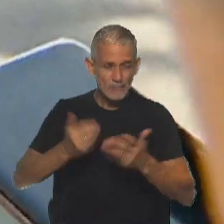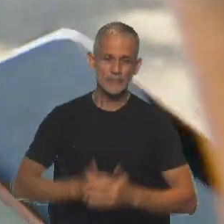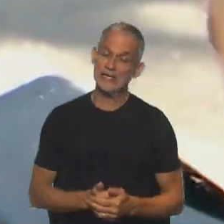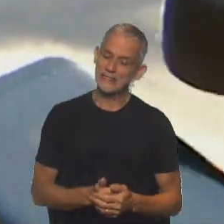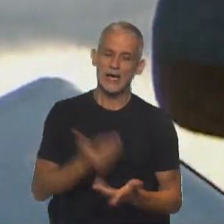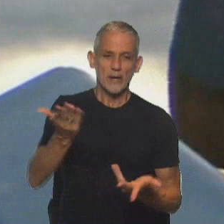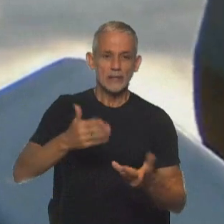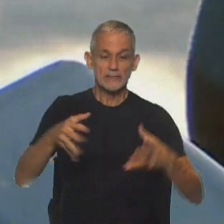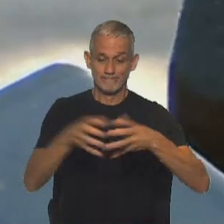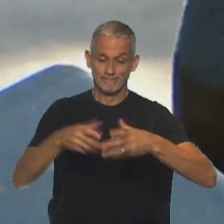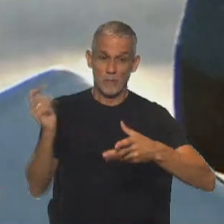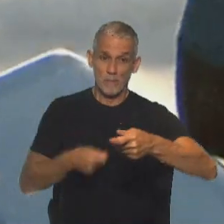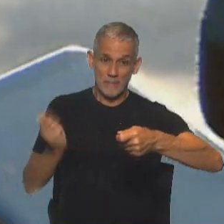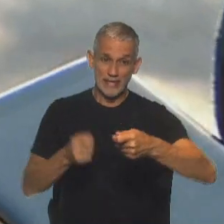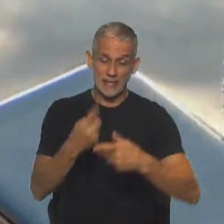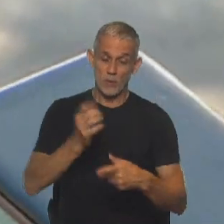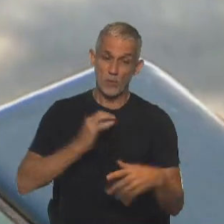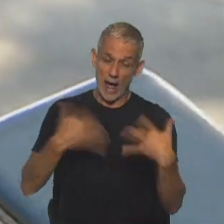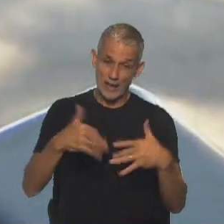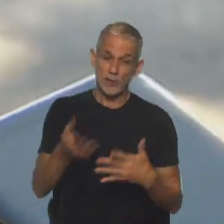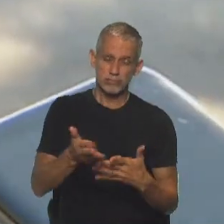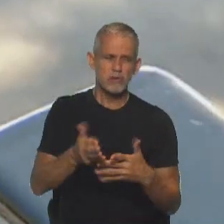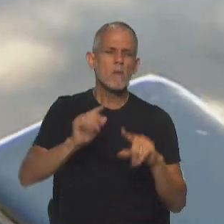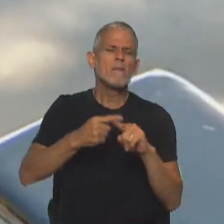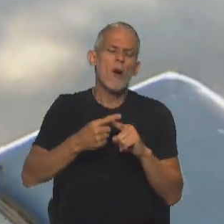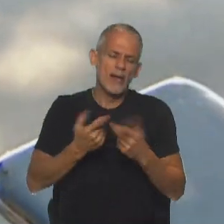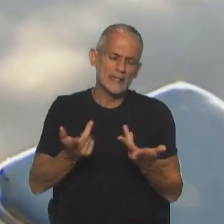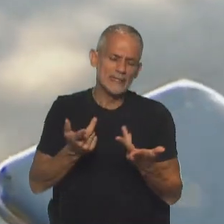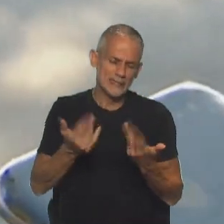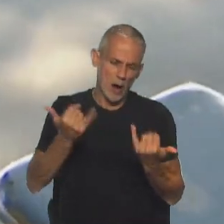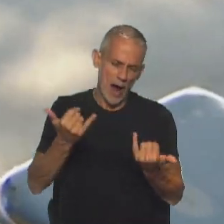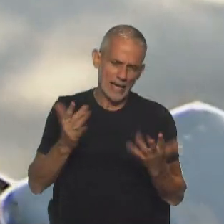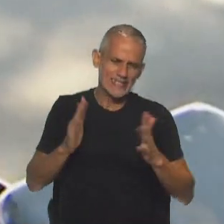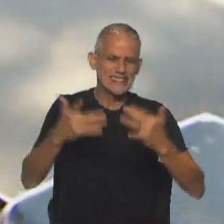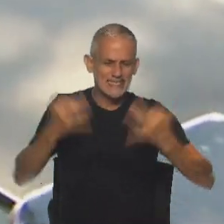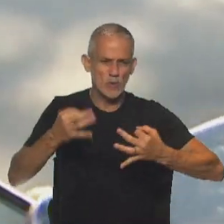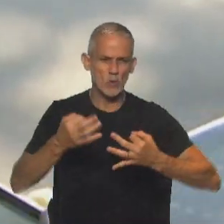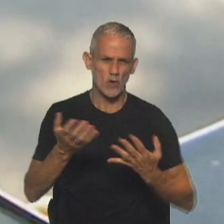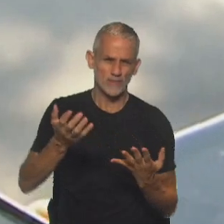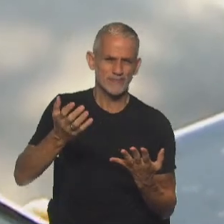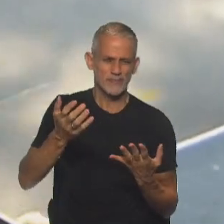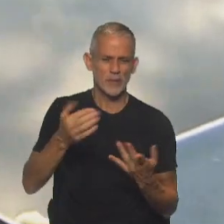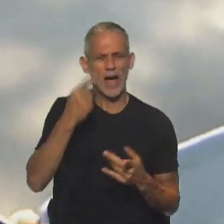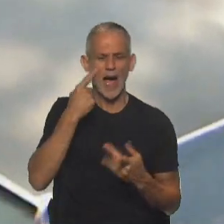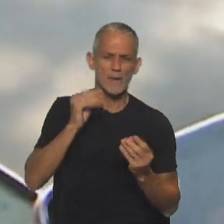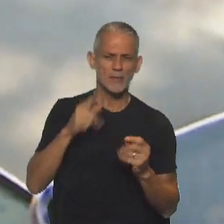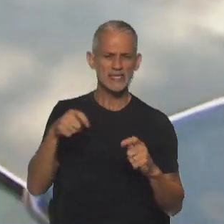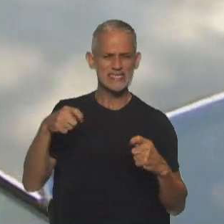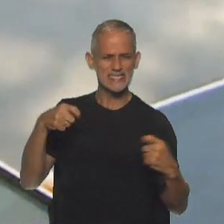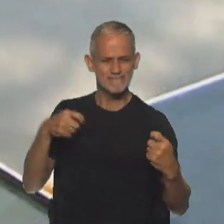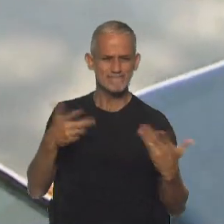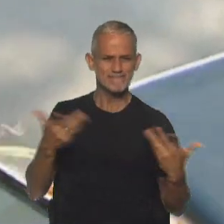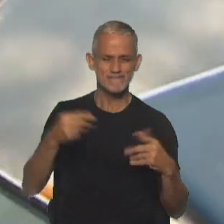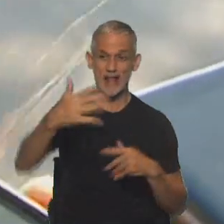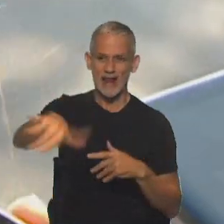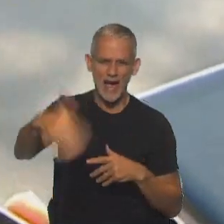ver, la Unidad Piquetera, durante un año que es netamente político, va seguramente a intentar tensar la situación de la